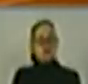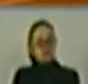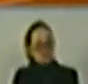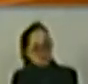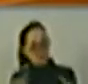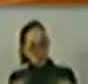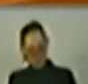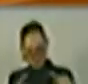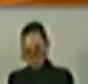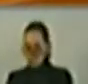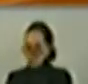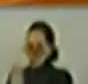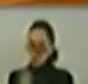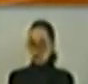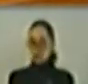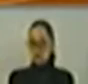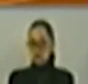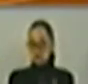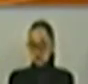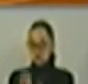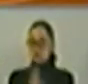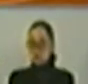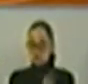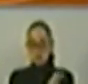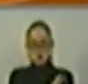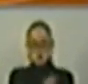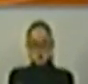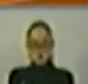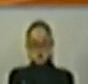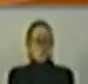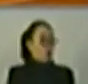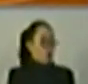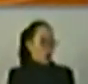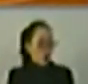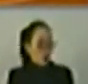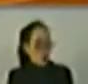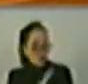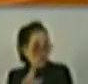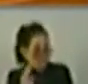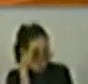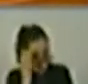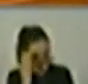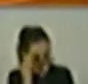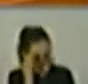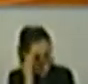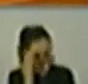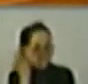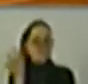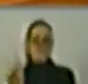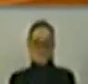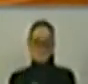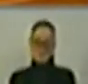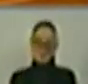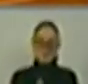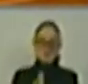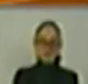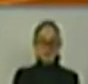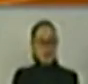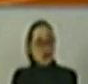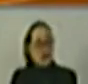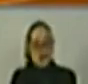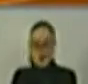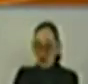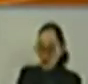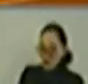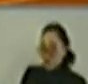y atletas. La mejor manera de hacerles un reconocimiento es mostrando el apoyo hacia